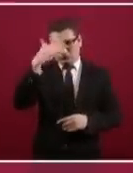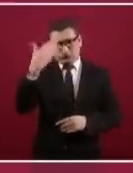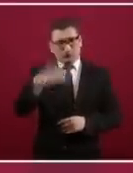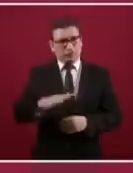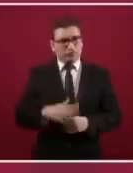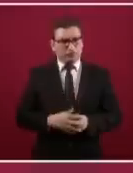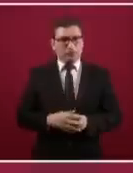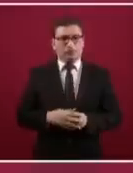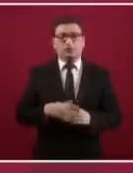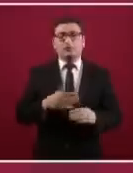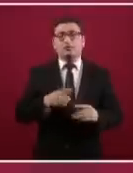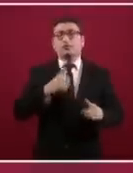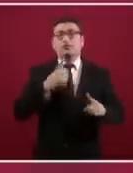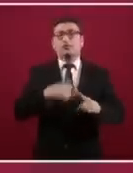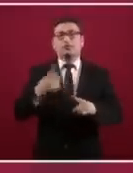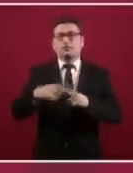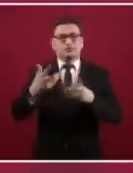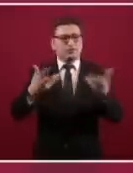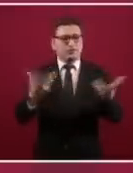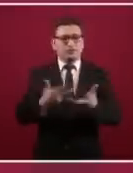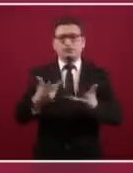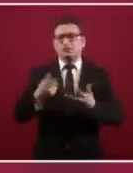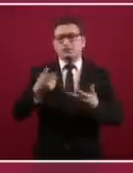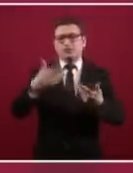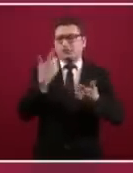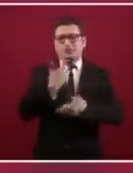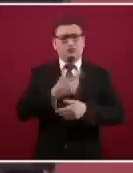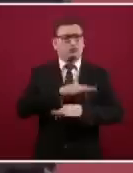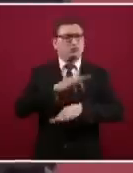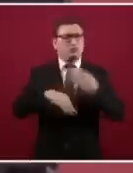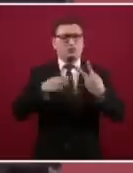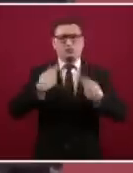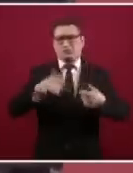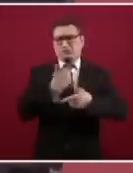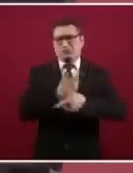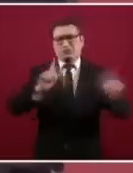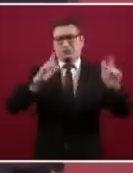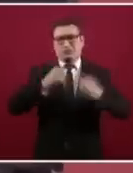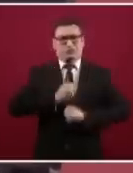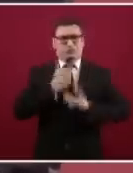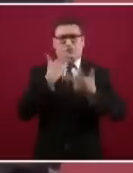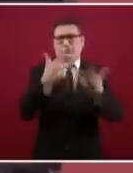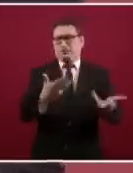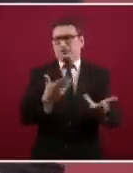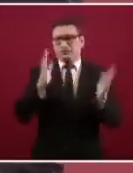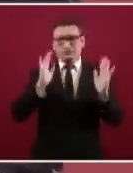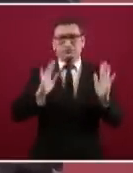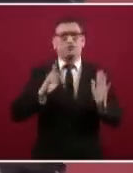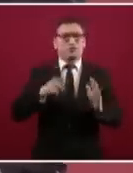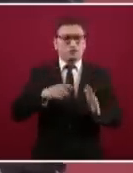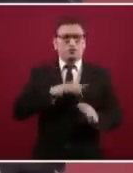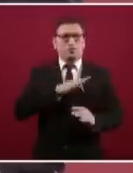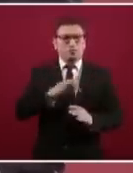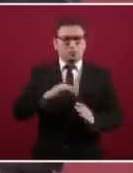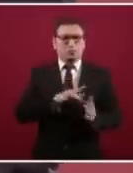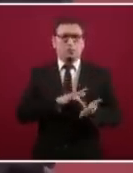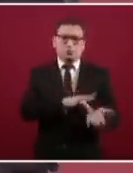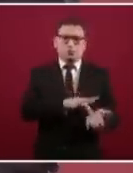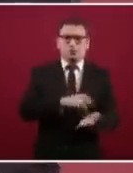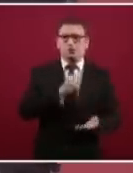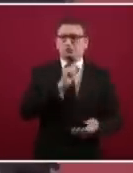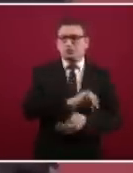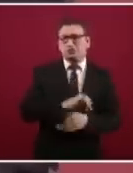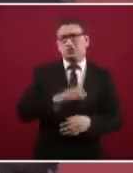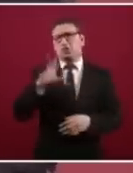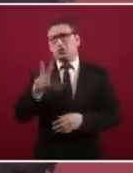Se pueden hacer todos los ejercicios, todo el mundo tiene libertad para expresarse, manifestarse a favor, en contra. Aquí